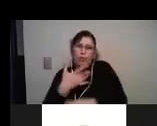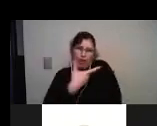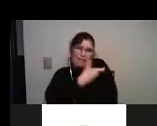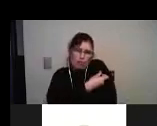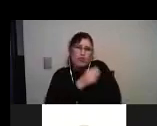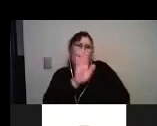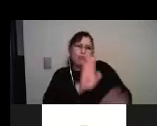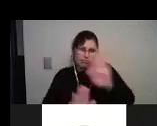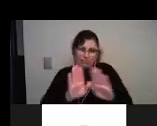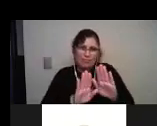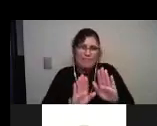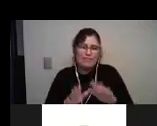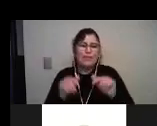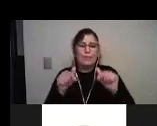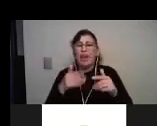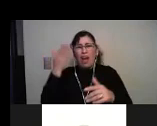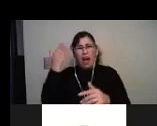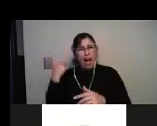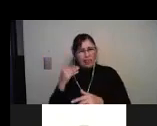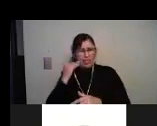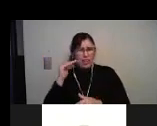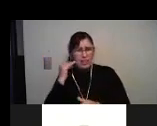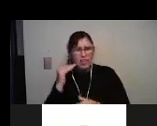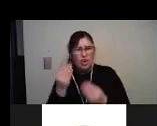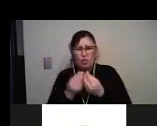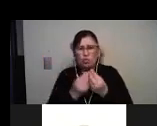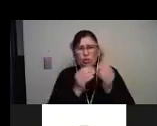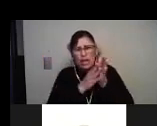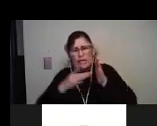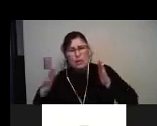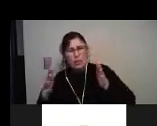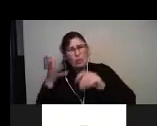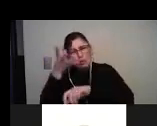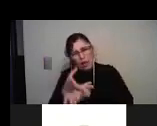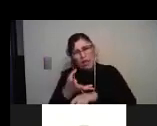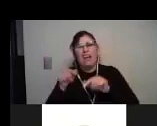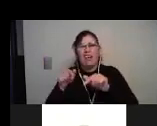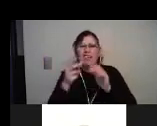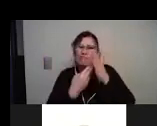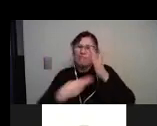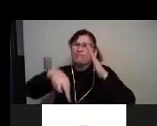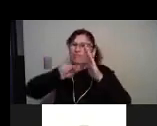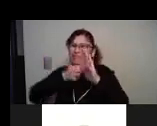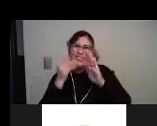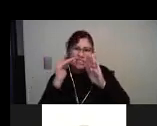general, como habían tantos niños secuelados, ¿cierto?, de poliomielitis y que requerían rehabilitación,